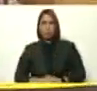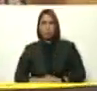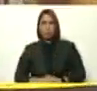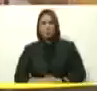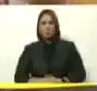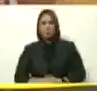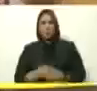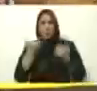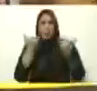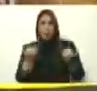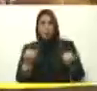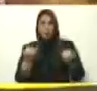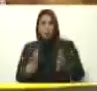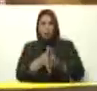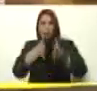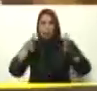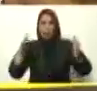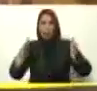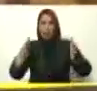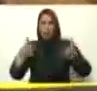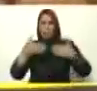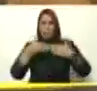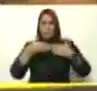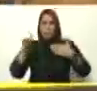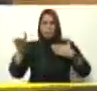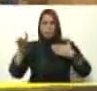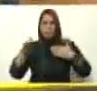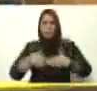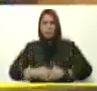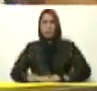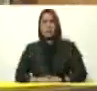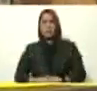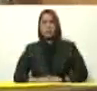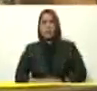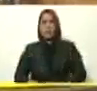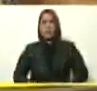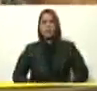y ahora esta inmensa puerta que se abre